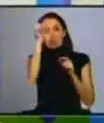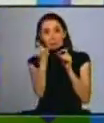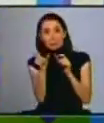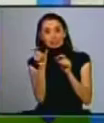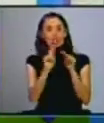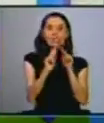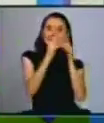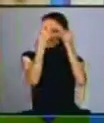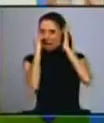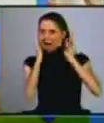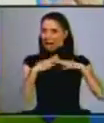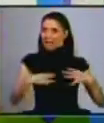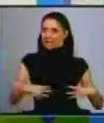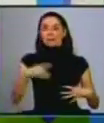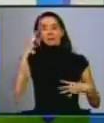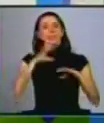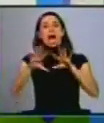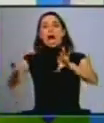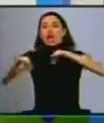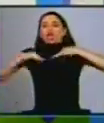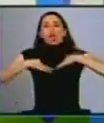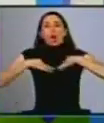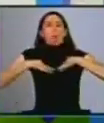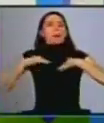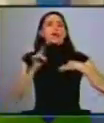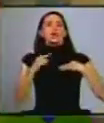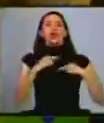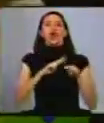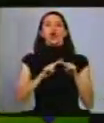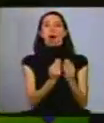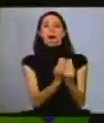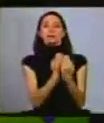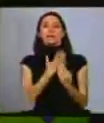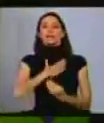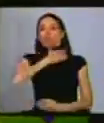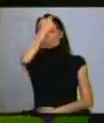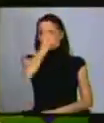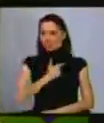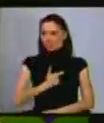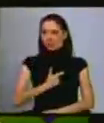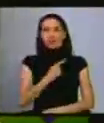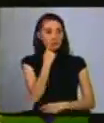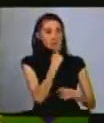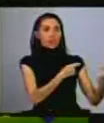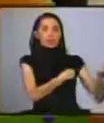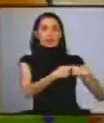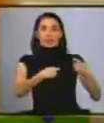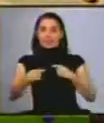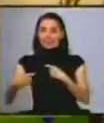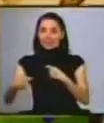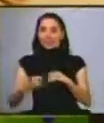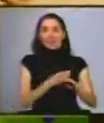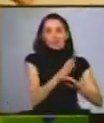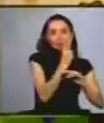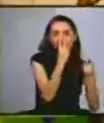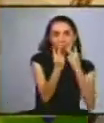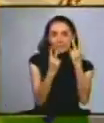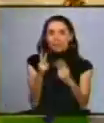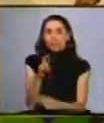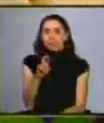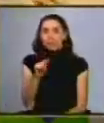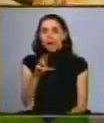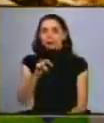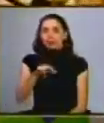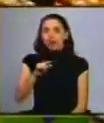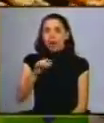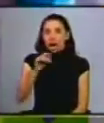arreglarse es mucho más que ponerse ropa, es hacerlo por uno misma. Y el mercado da cuenta de esta tendencia. Al recorrer Patronato nos damos